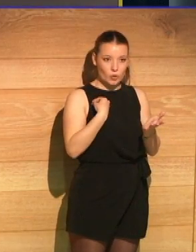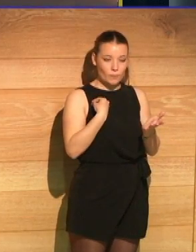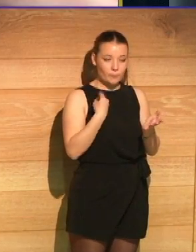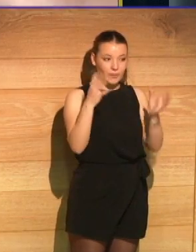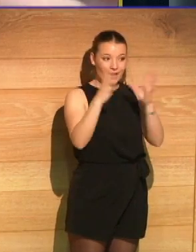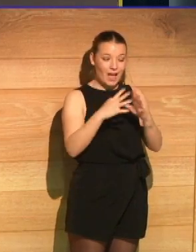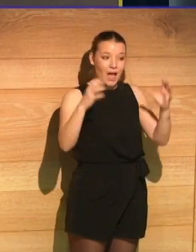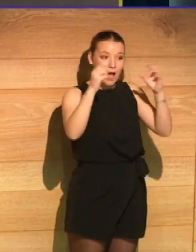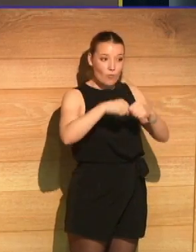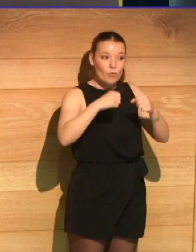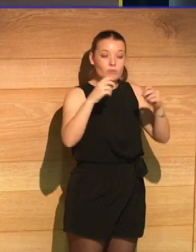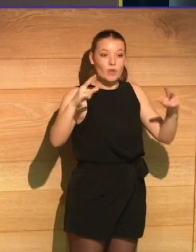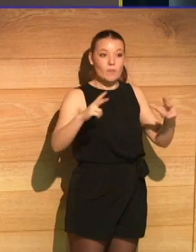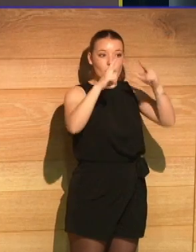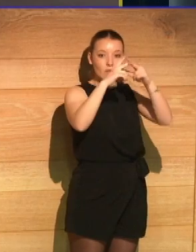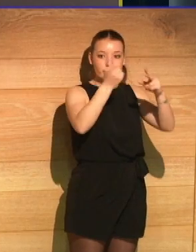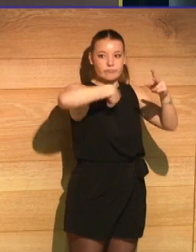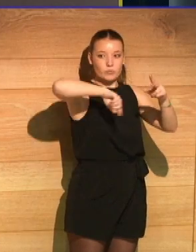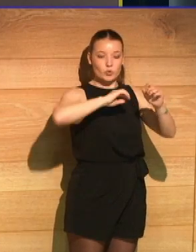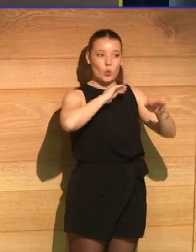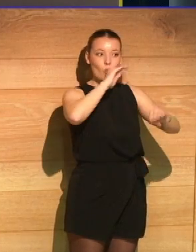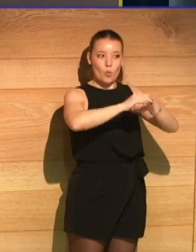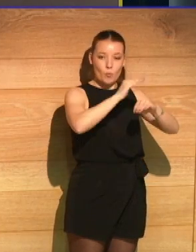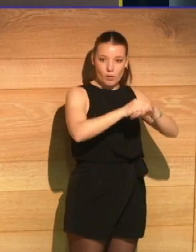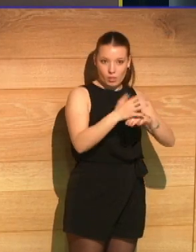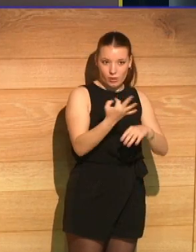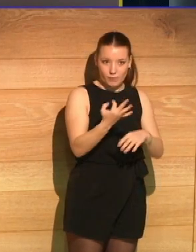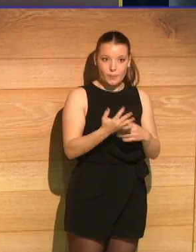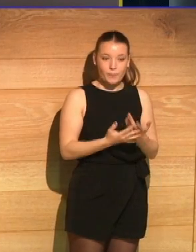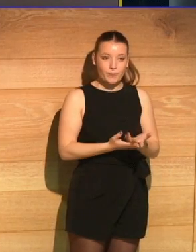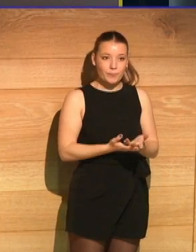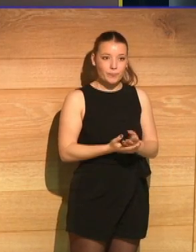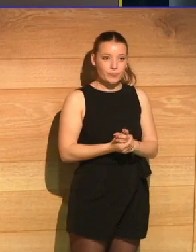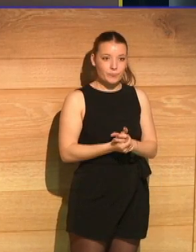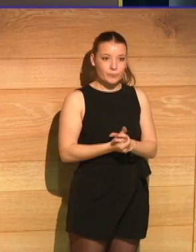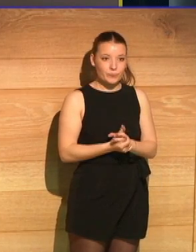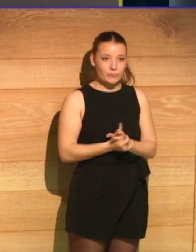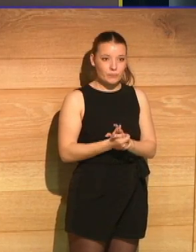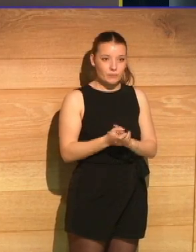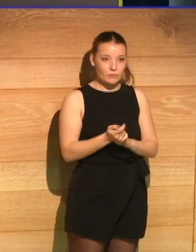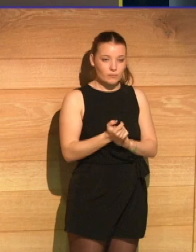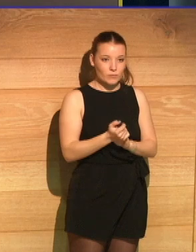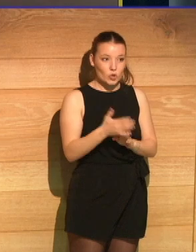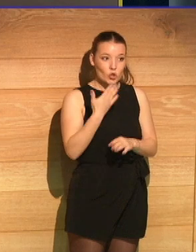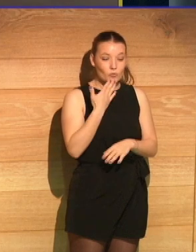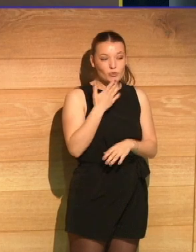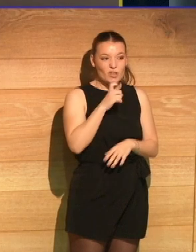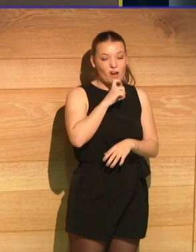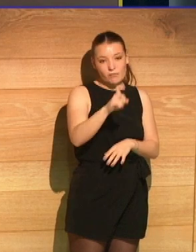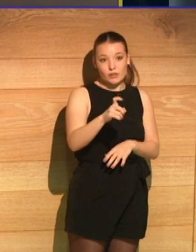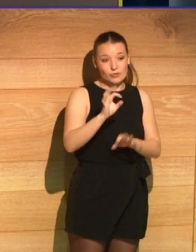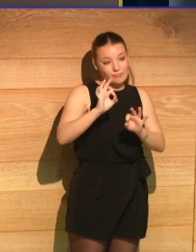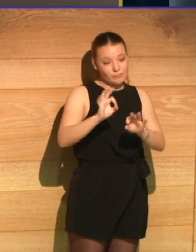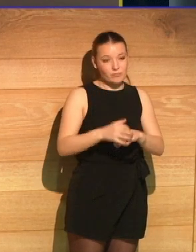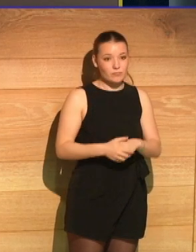París, pero en todo que hacemos, y no sé, es como una warning, una advertencia.